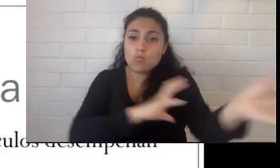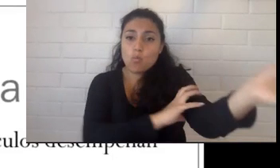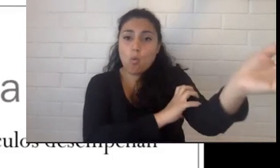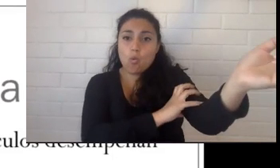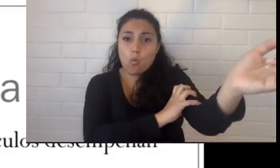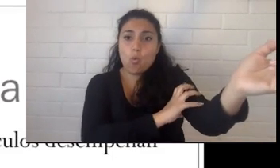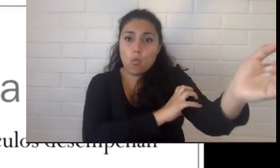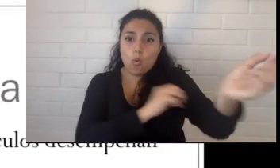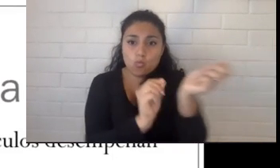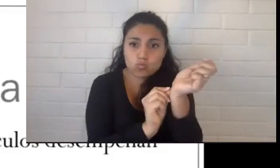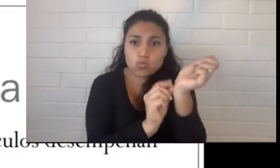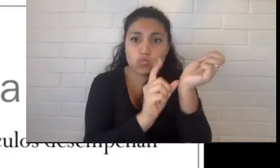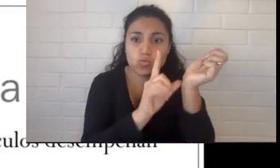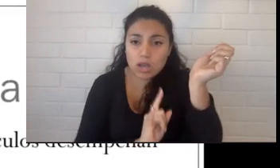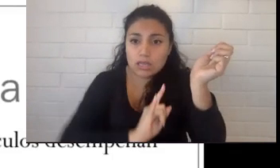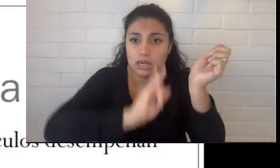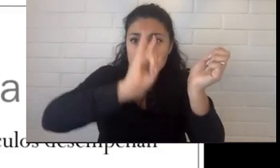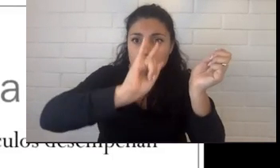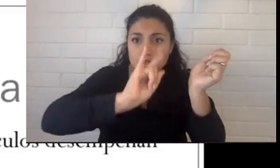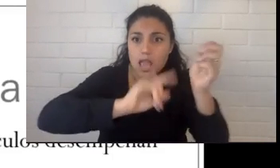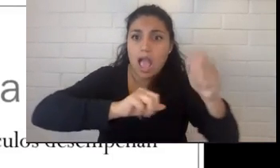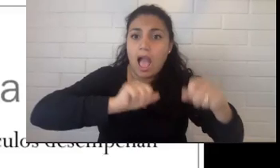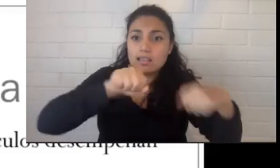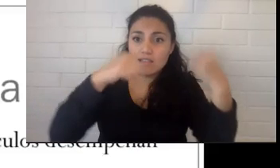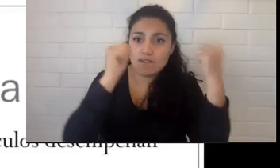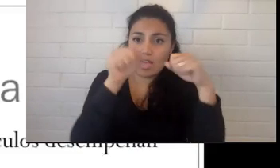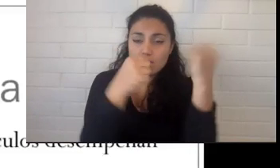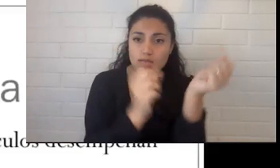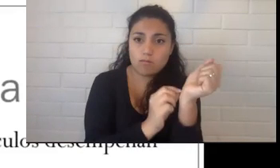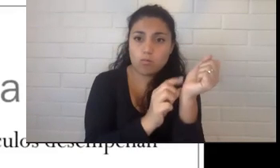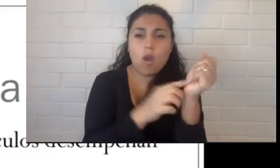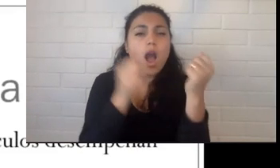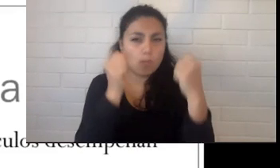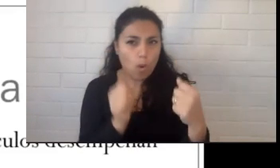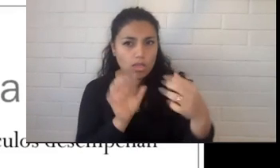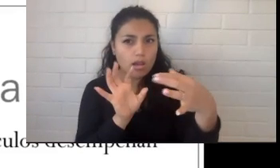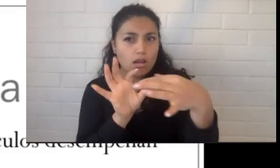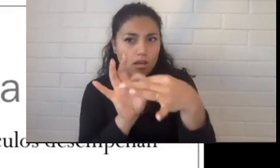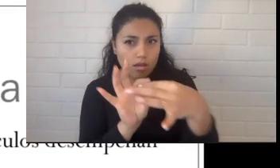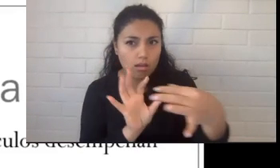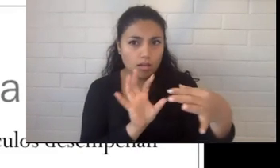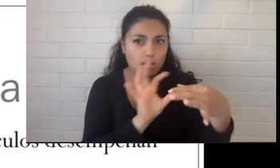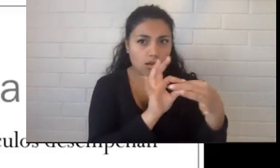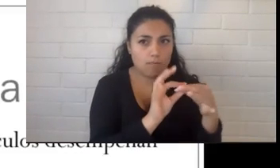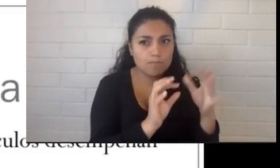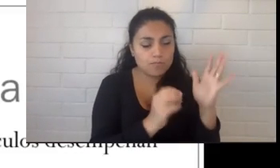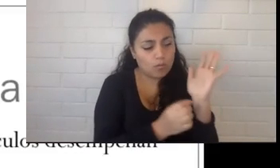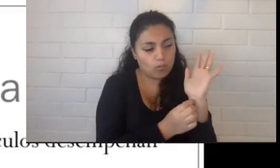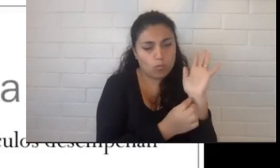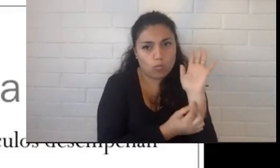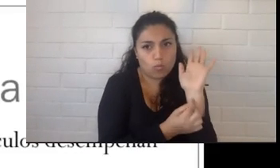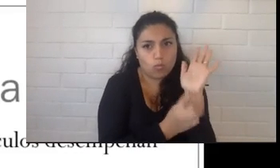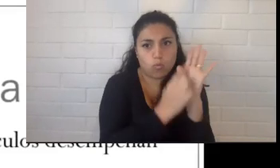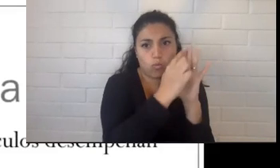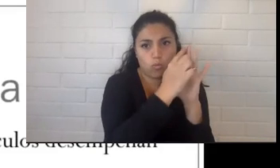músculo, entonces podemos pensar que van a llegar a inervarse musculatura más distal de la mano y por